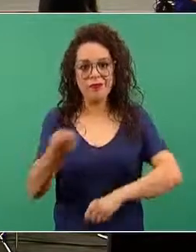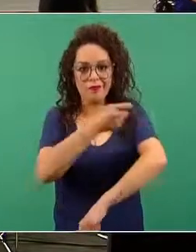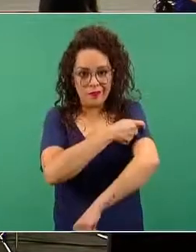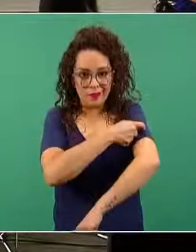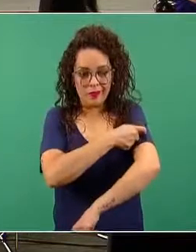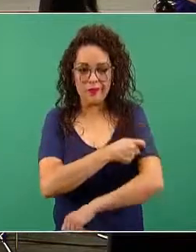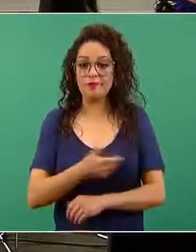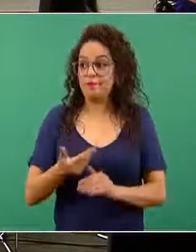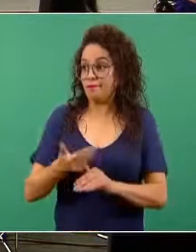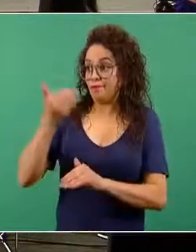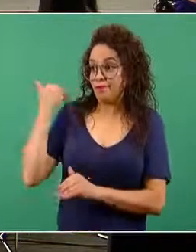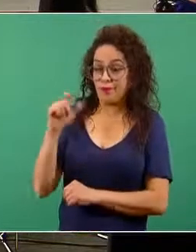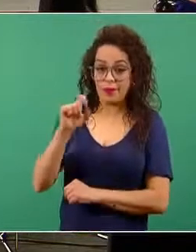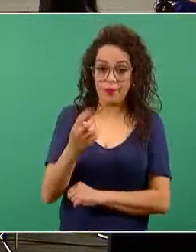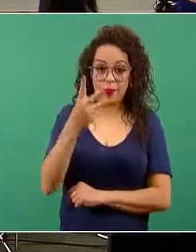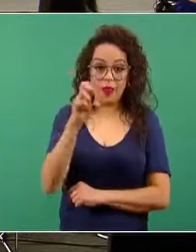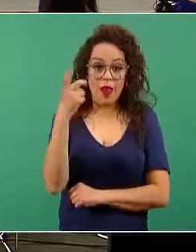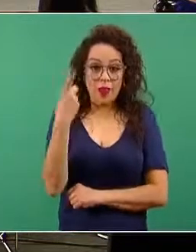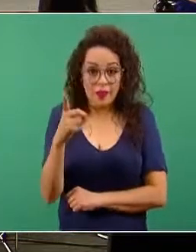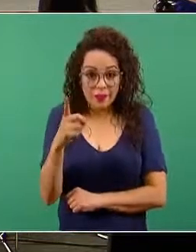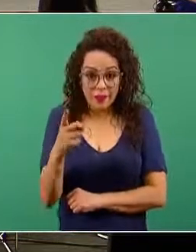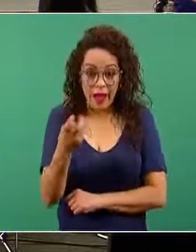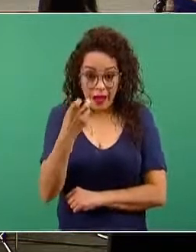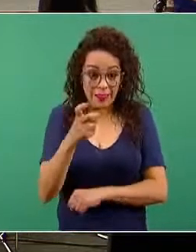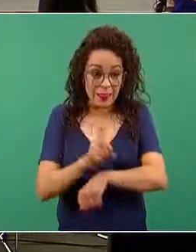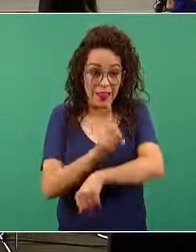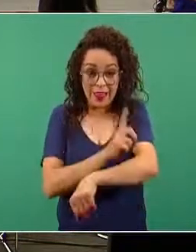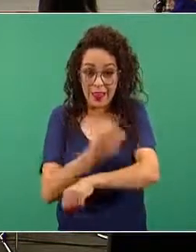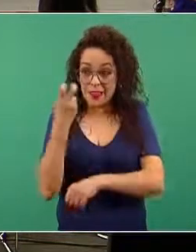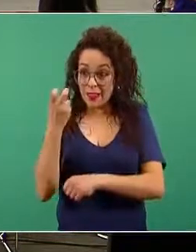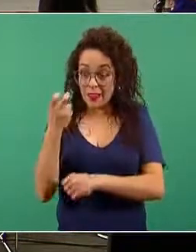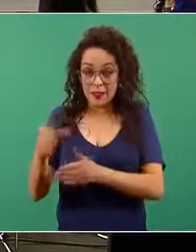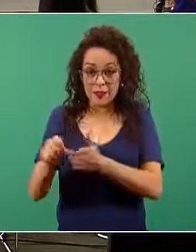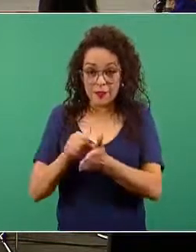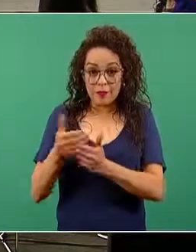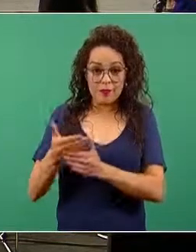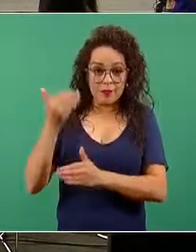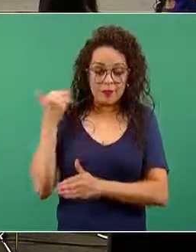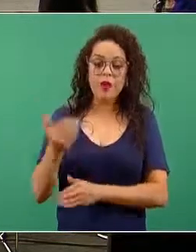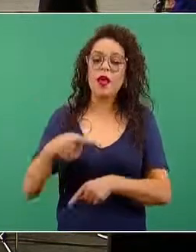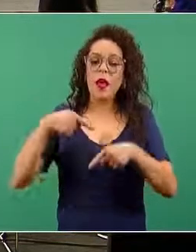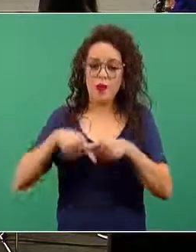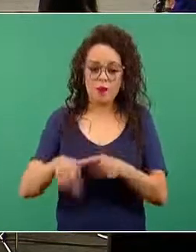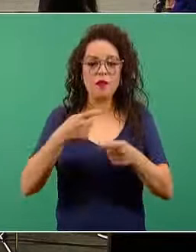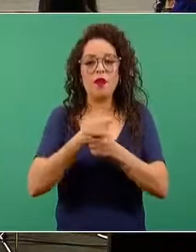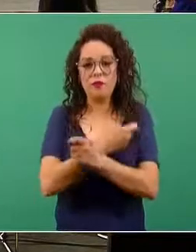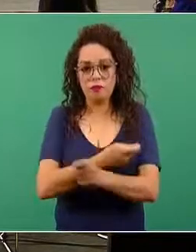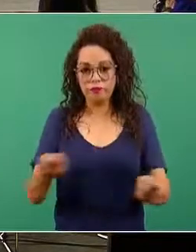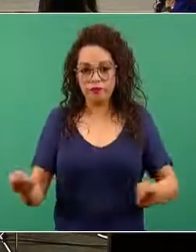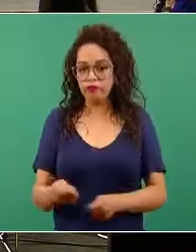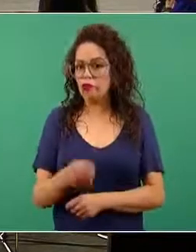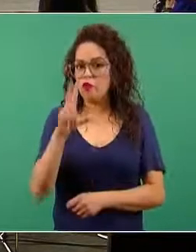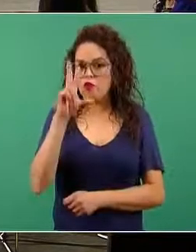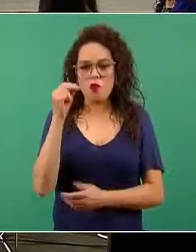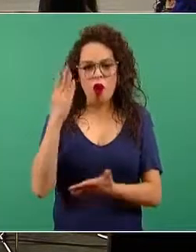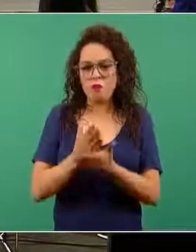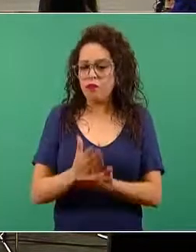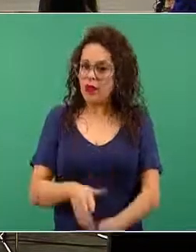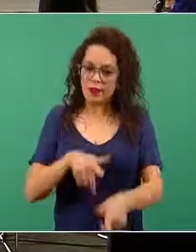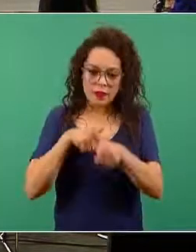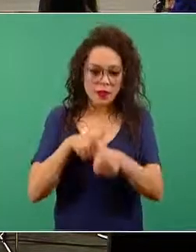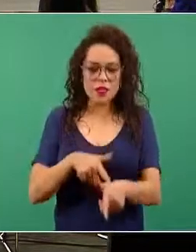pasado iniciamos, no hemos parado y nos mantenemos en una fase de expansión de esta vacunación,